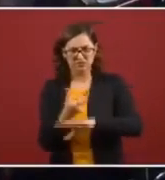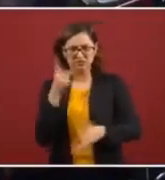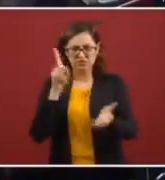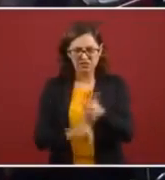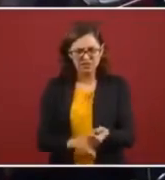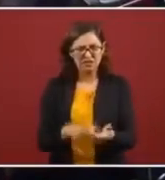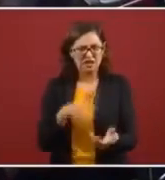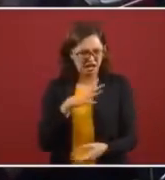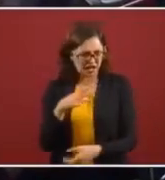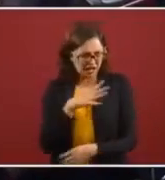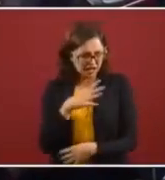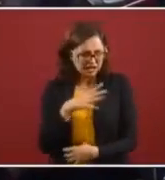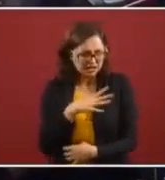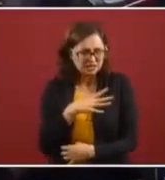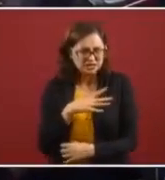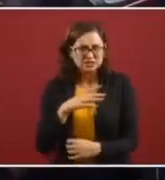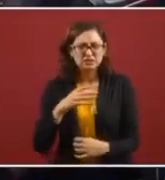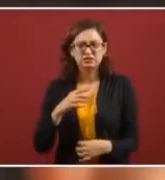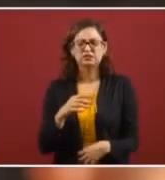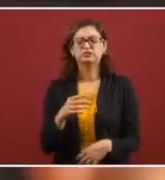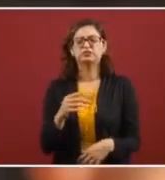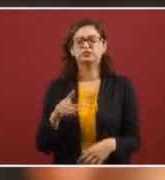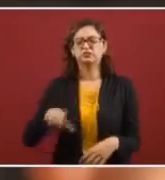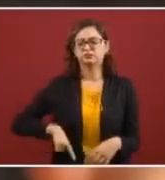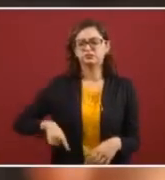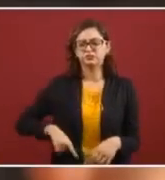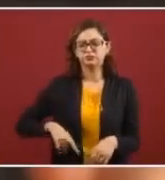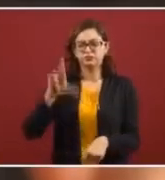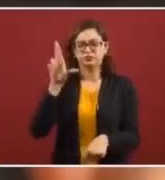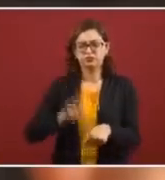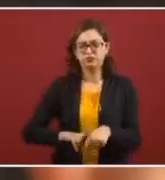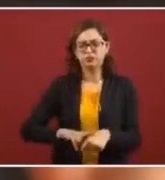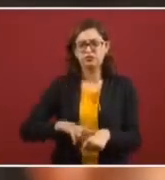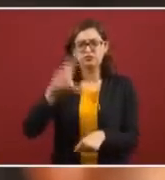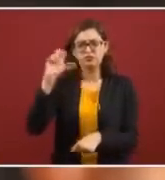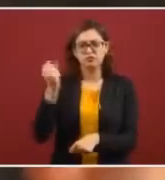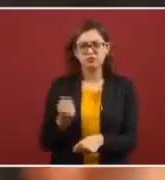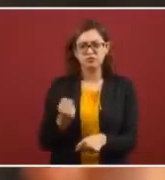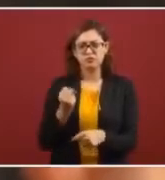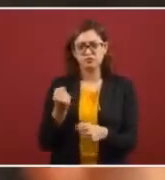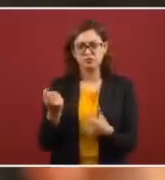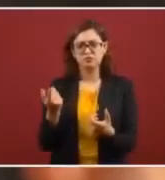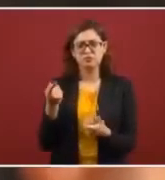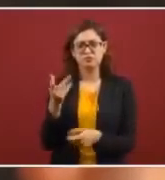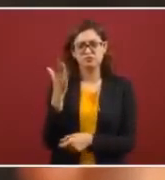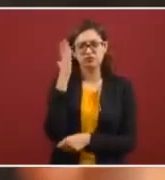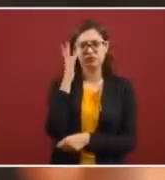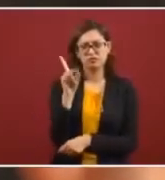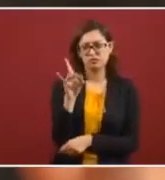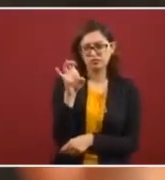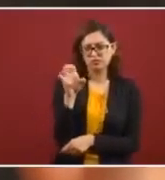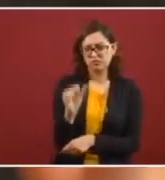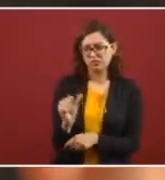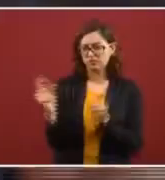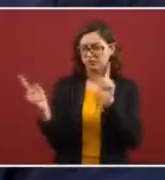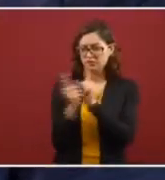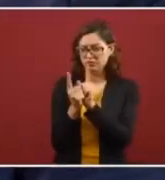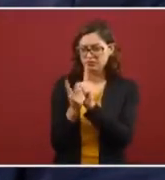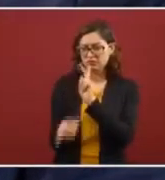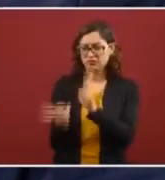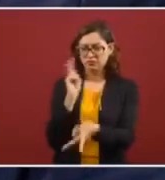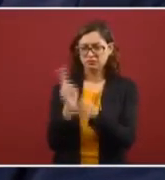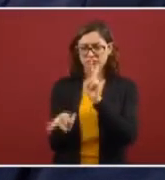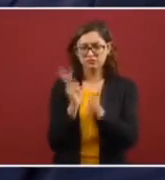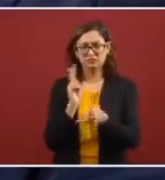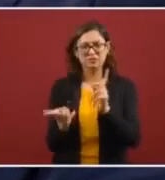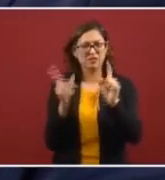del encuentro del gobernador de Sinaloa semanas anteriores con el titular de la DEA? Mire, estos